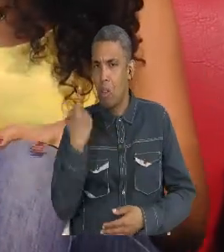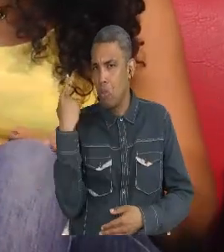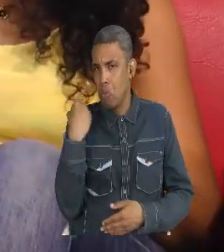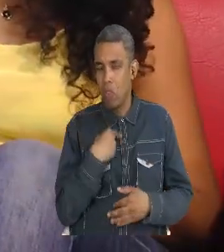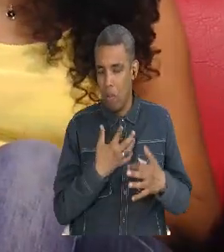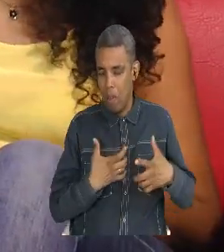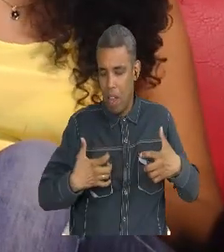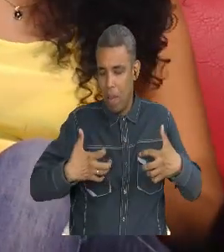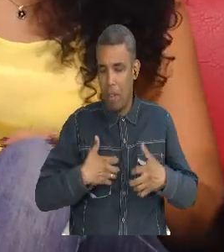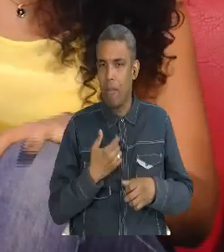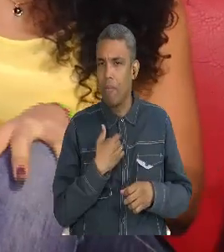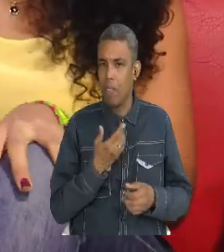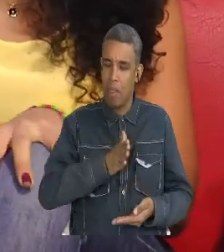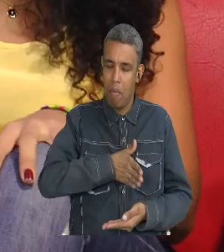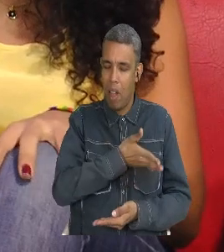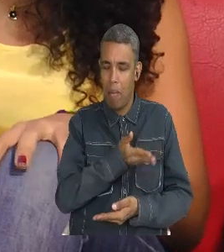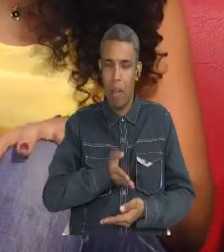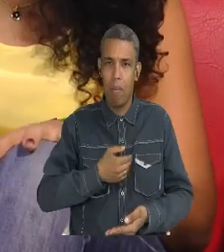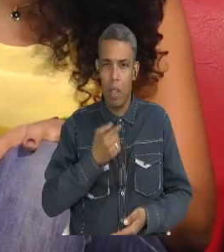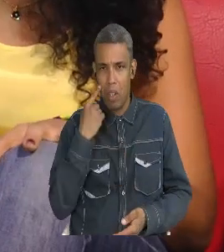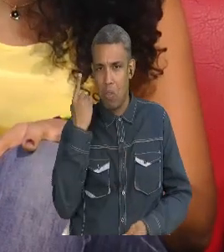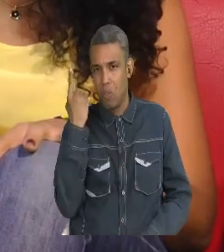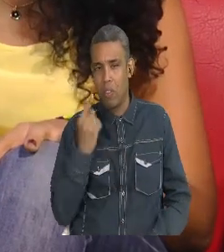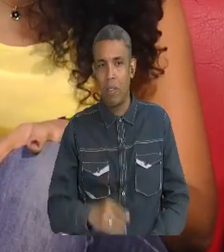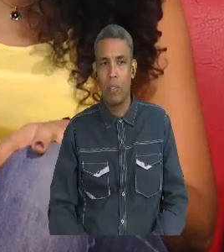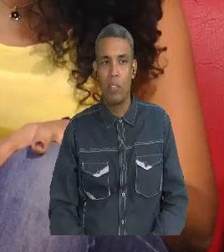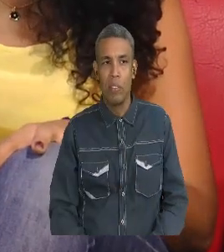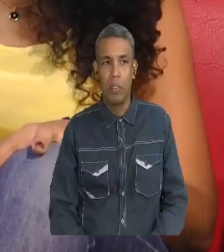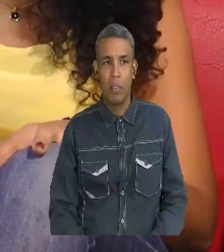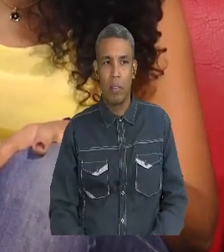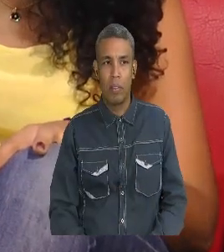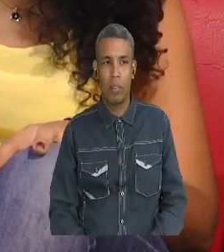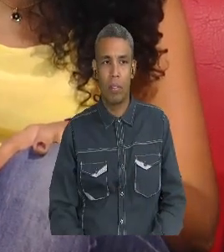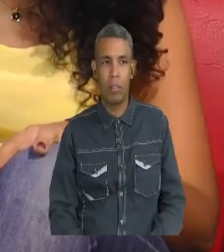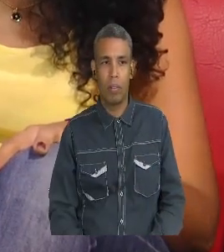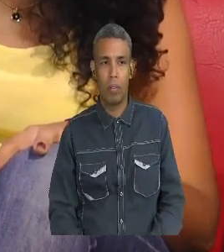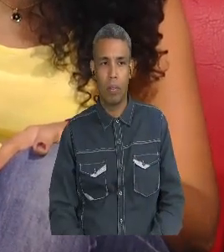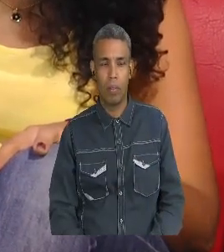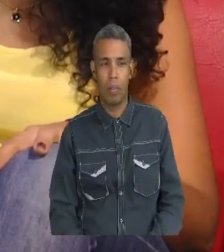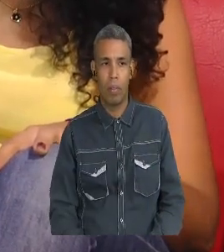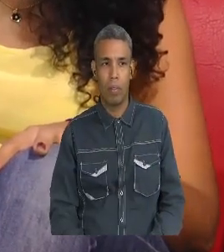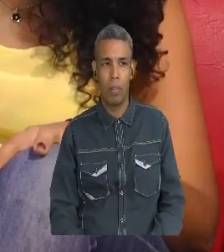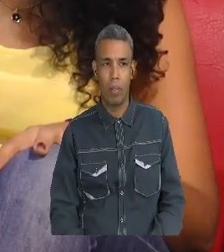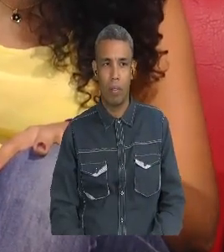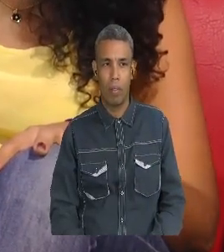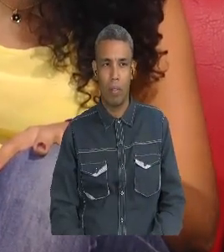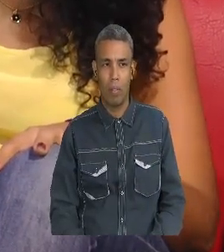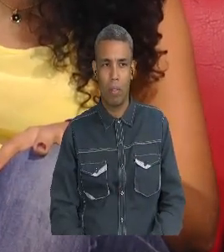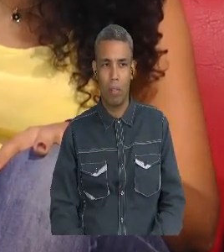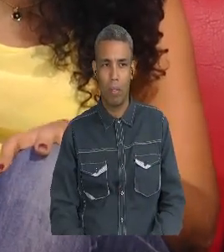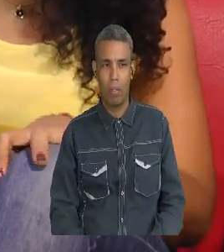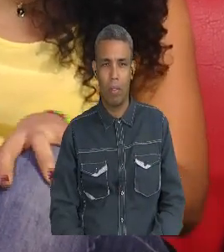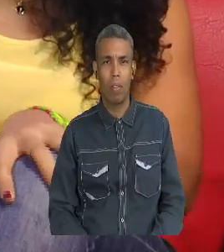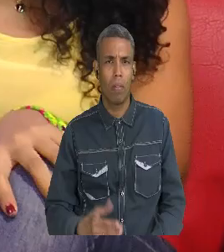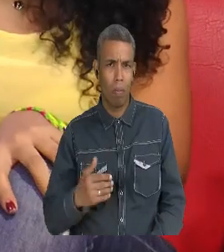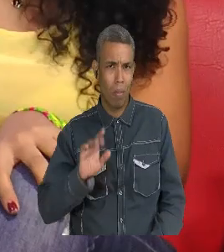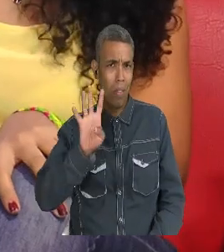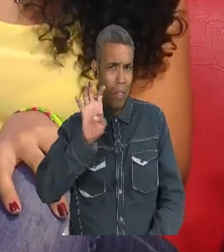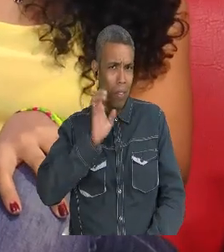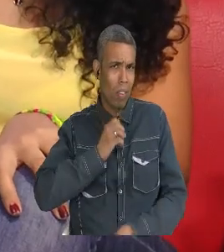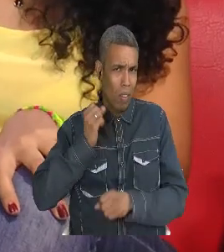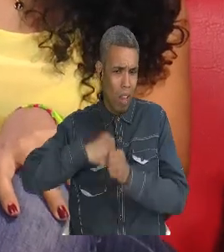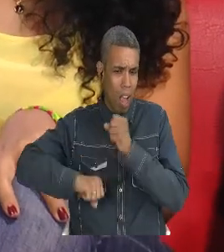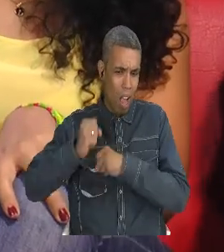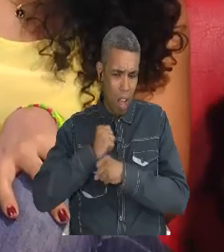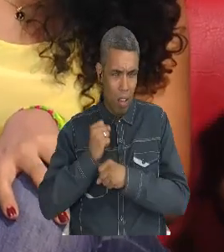sencillos. Bueno, la primera canción que grabé, me acuerdo tanto, se llama Eres Tú, ¿no? Fue hace ya 9 años.